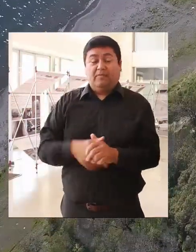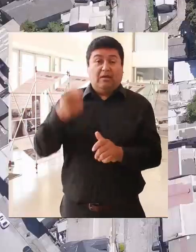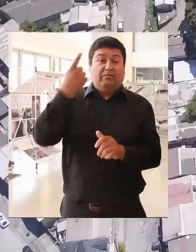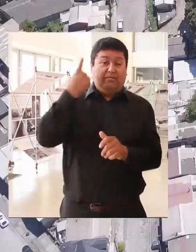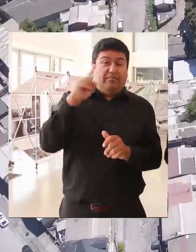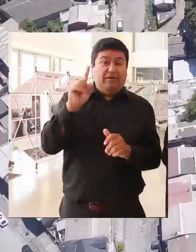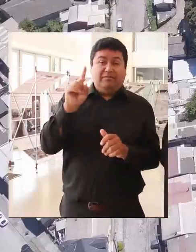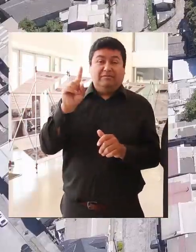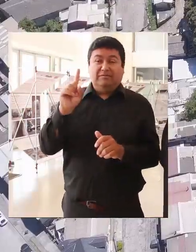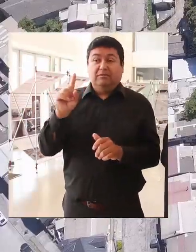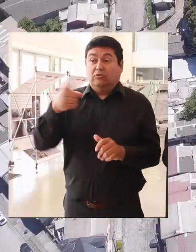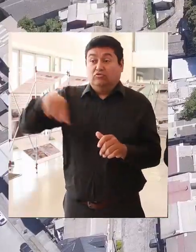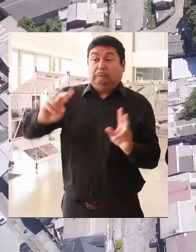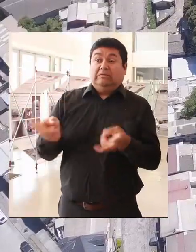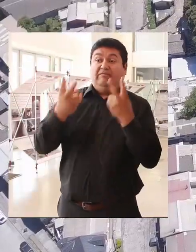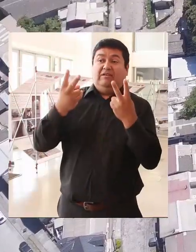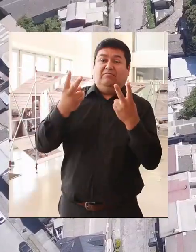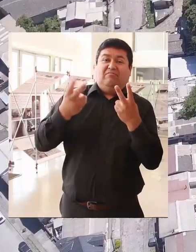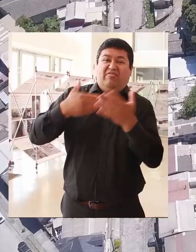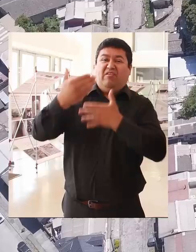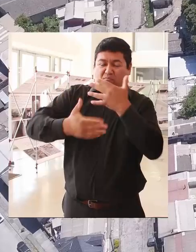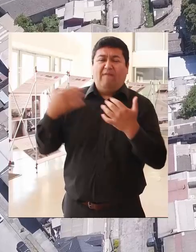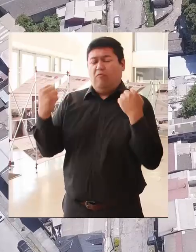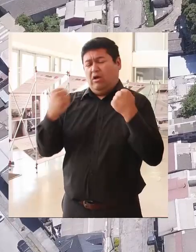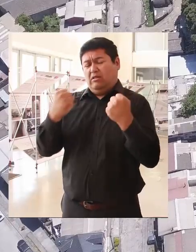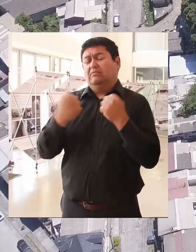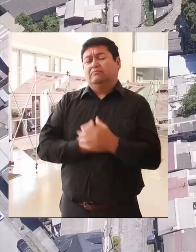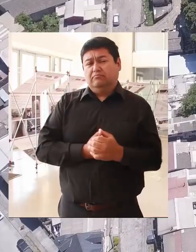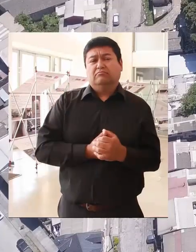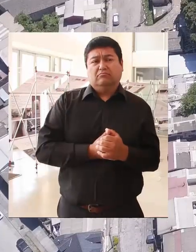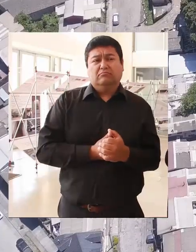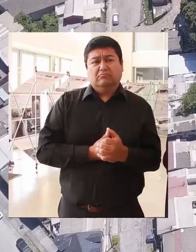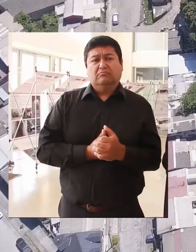Pero lo que no te mata, te hace más fuerte en veces.